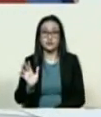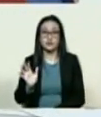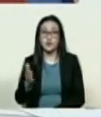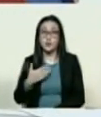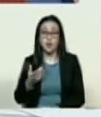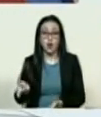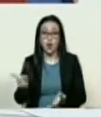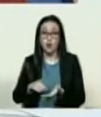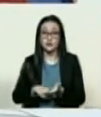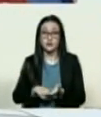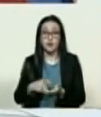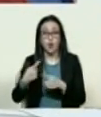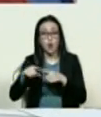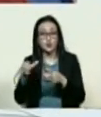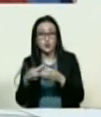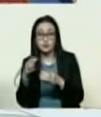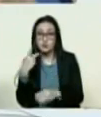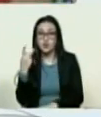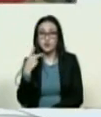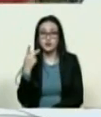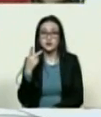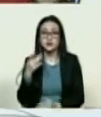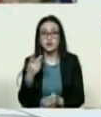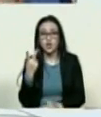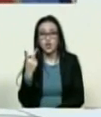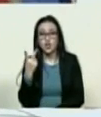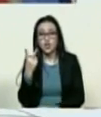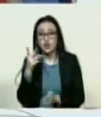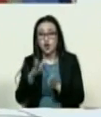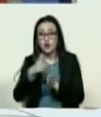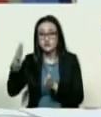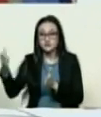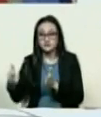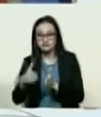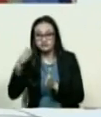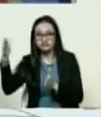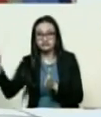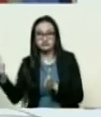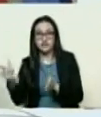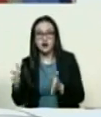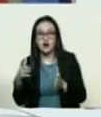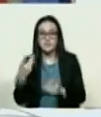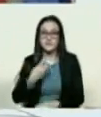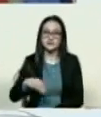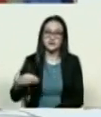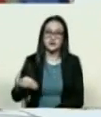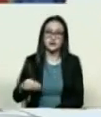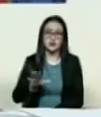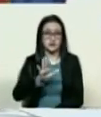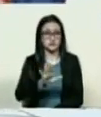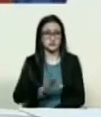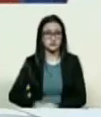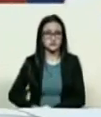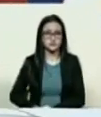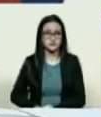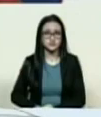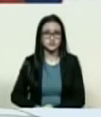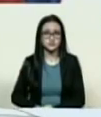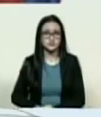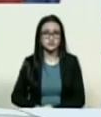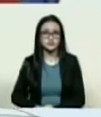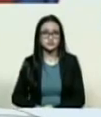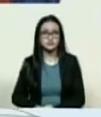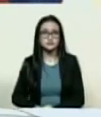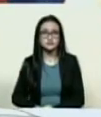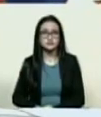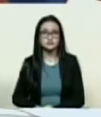puedes lanzar por otro partido durante dos periodos. Durante dos periodos. Así es. Las reglas